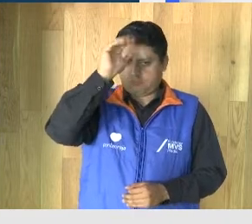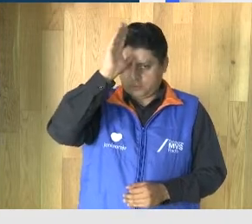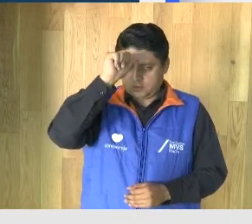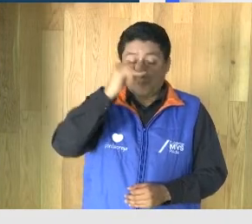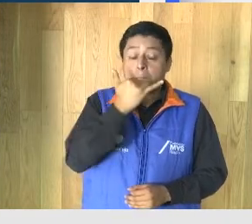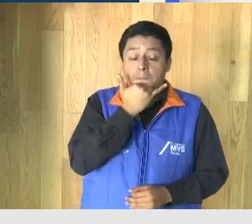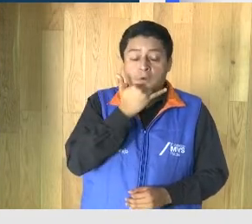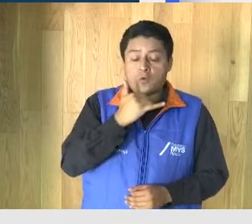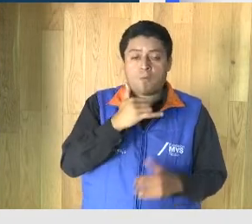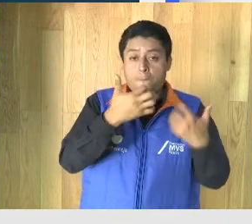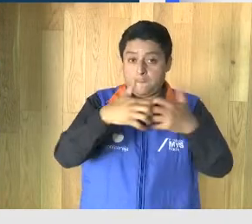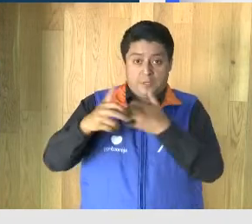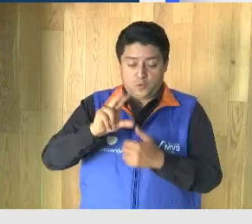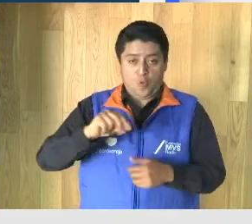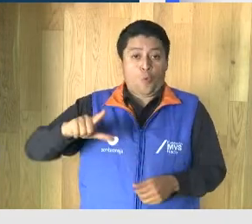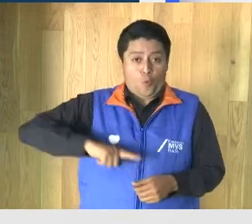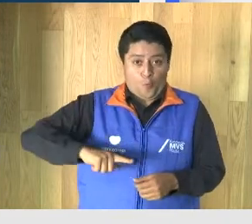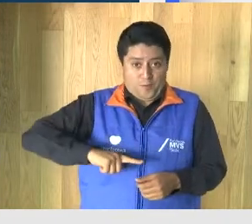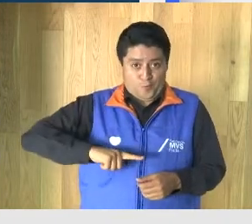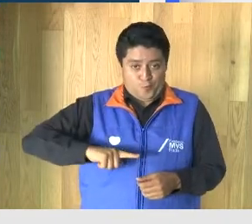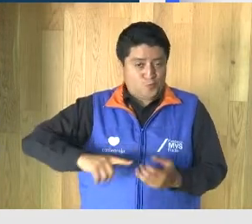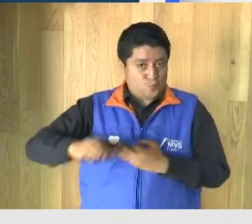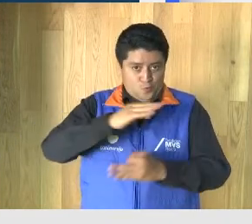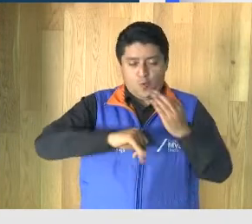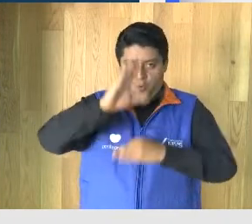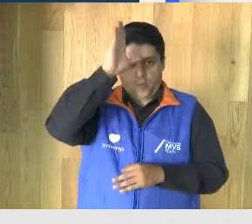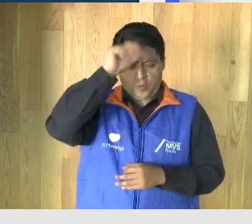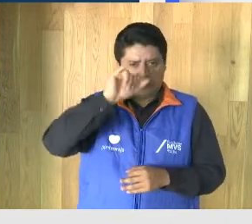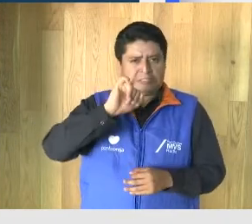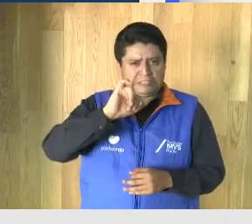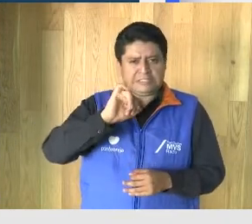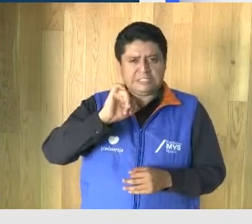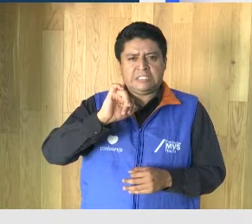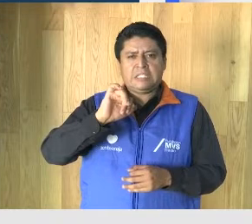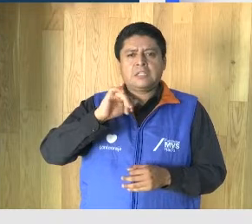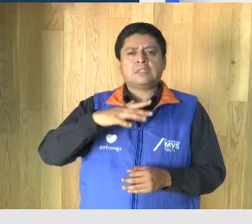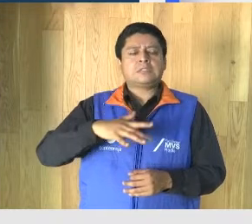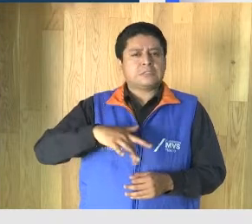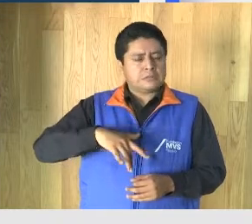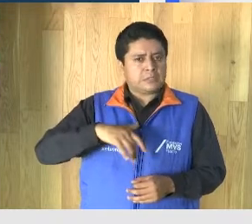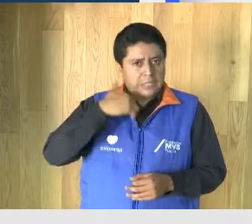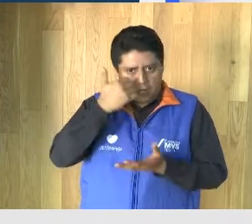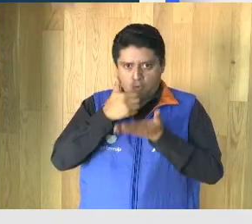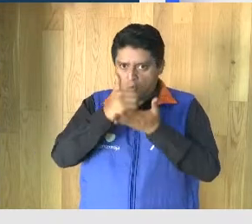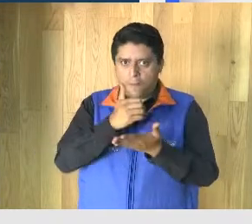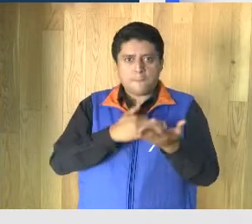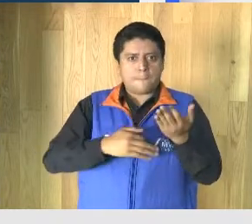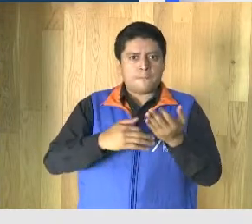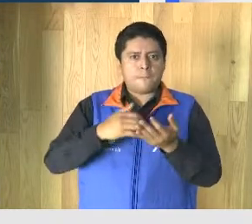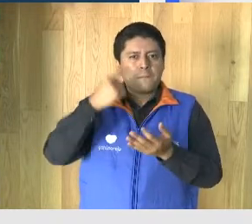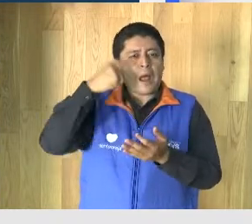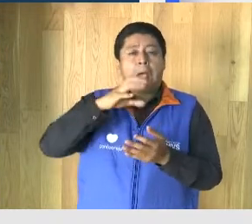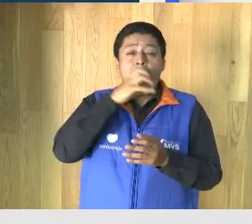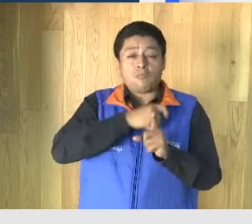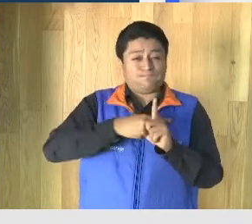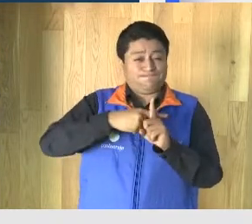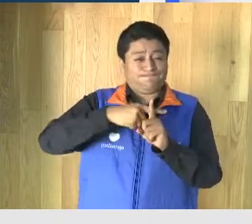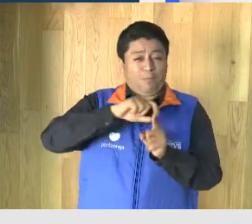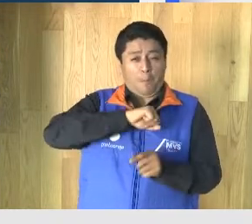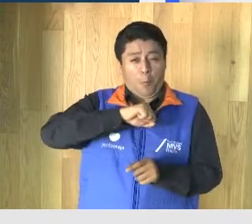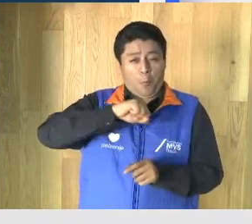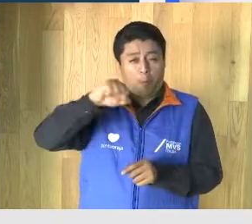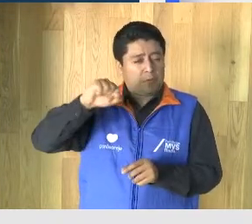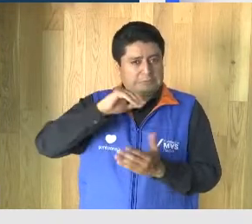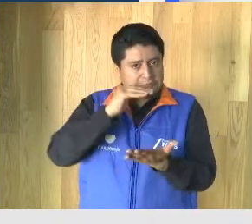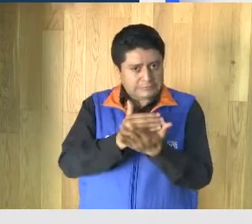los gobiernos, llegaríamos a mitad de siglo a un 3,6 grados. Por lo tanto, también se necesita